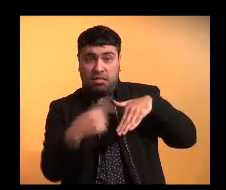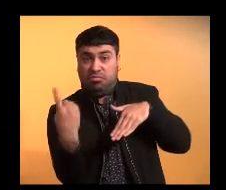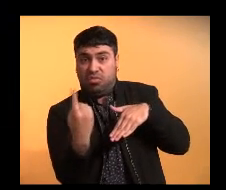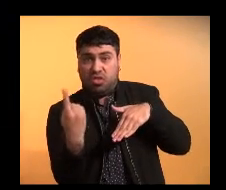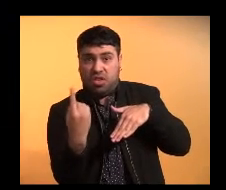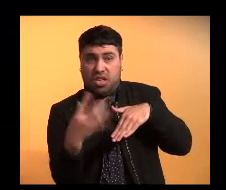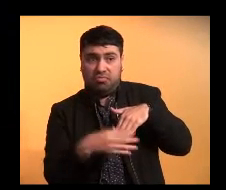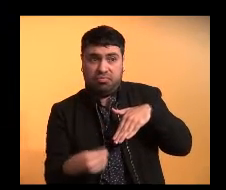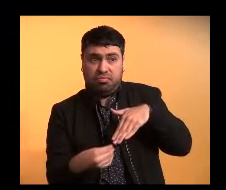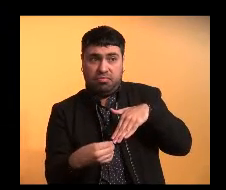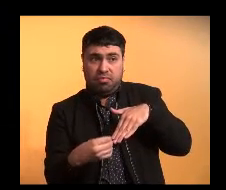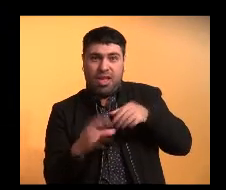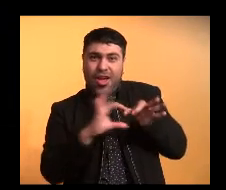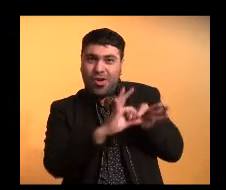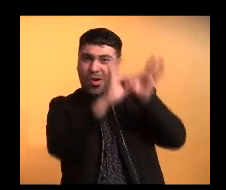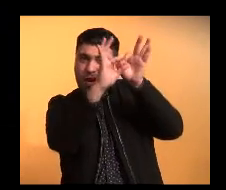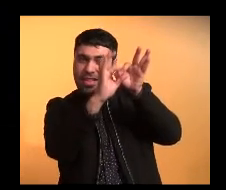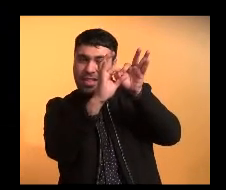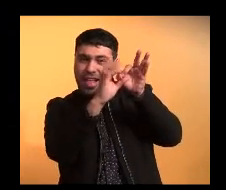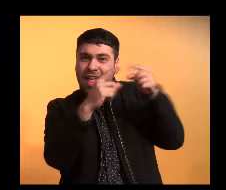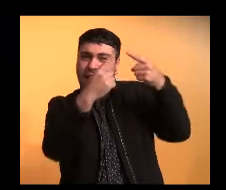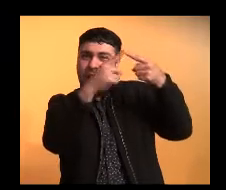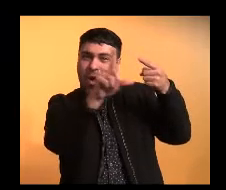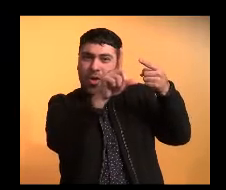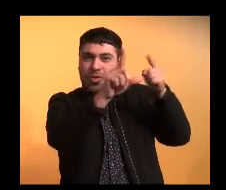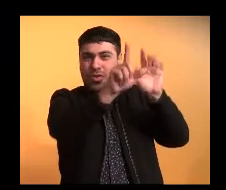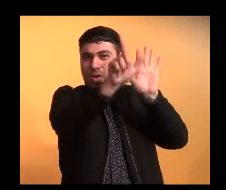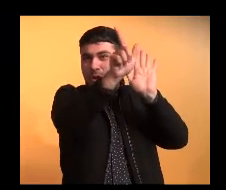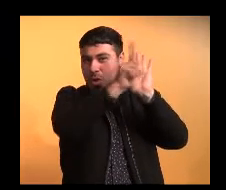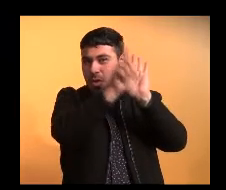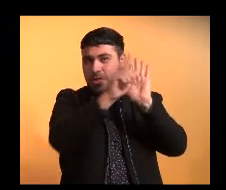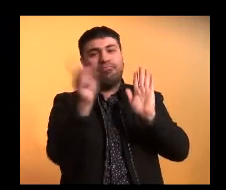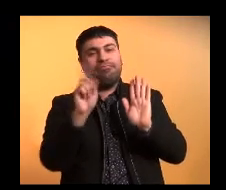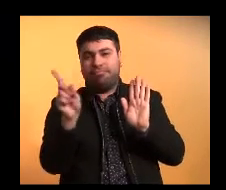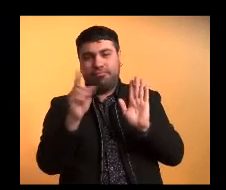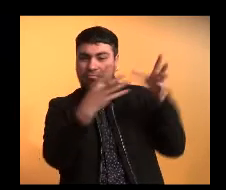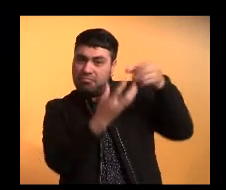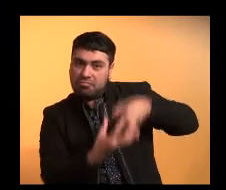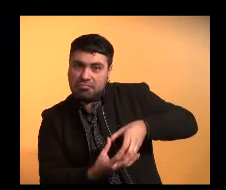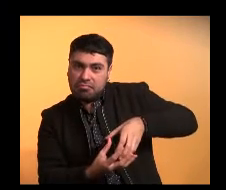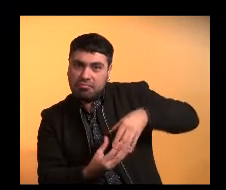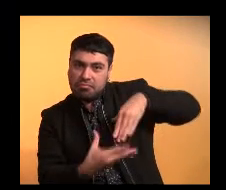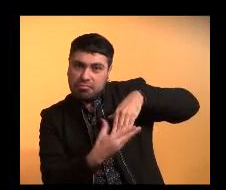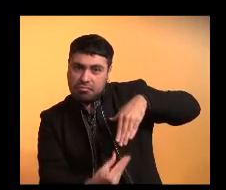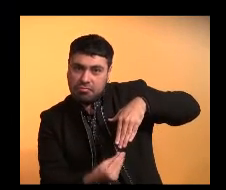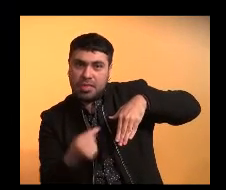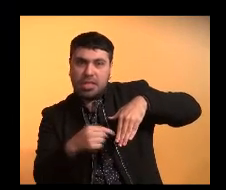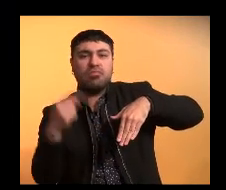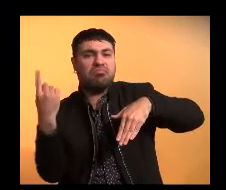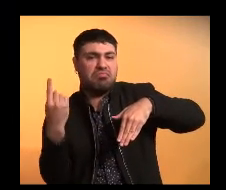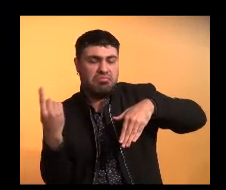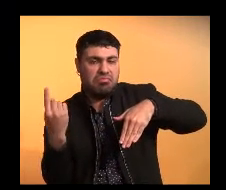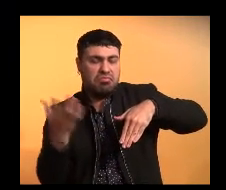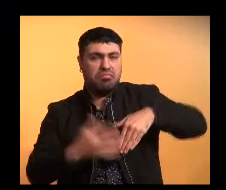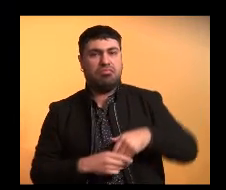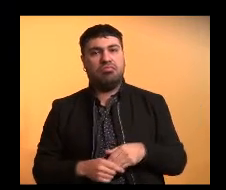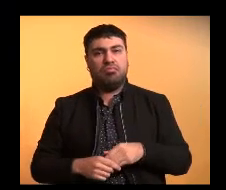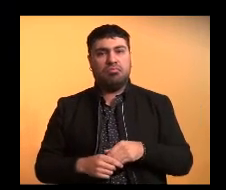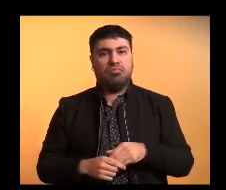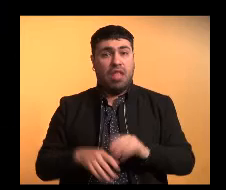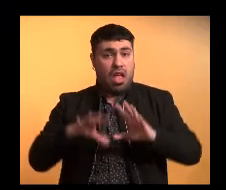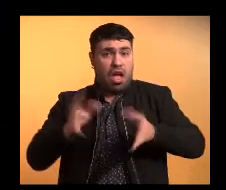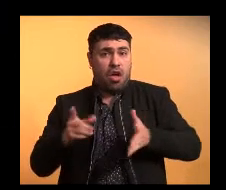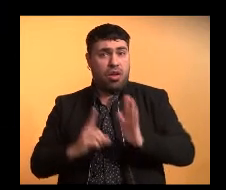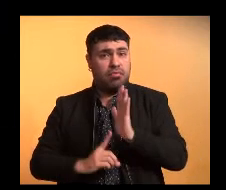es un evento bien importante, el momento en que se genera esta corriente, porque comienzan en ese momento, de hecho, a bajar las temperaturas en Antártica